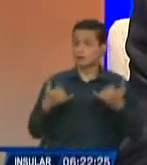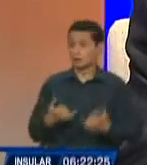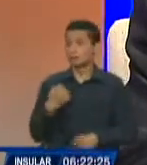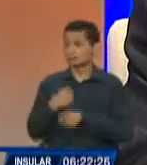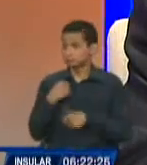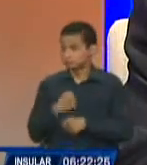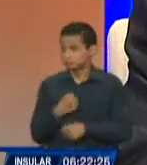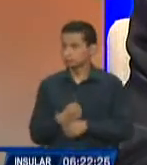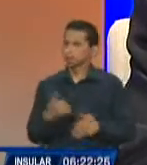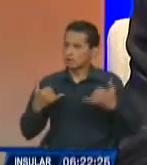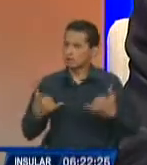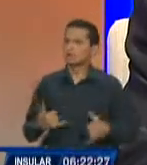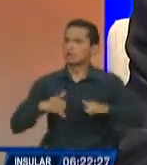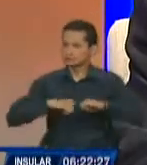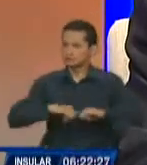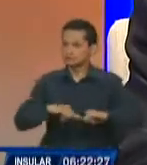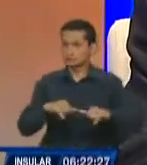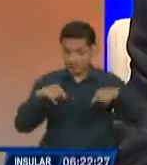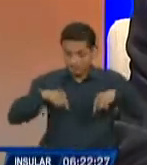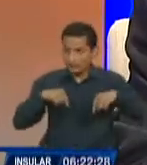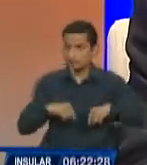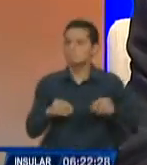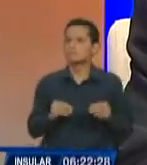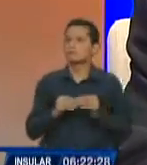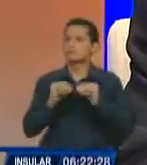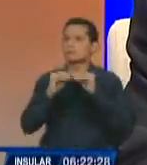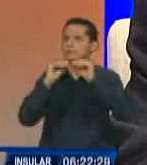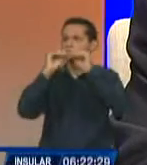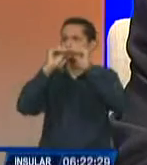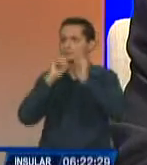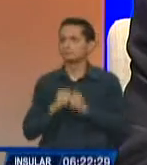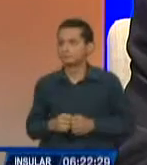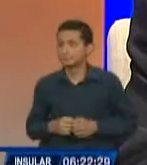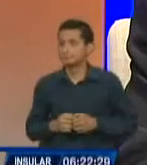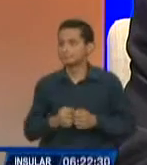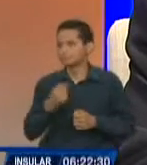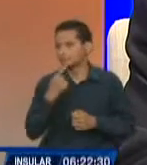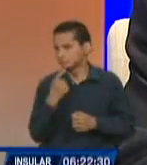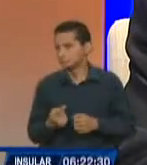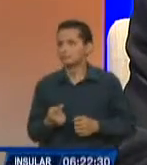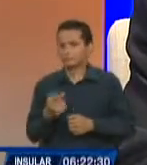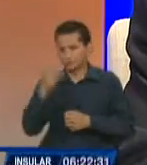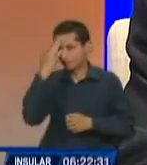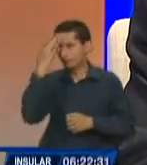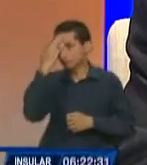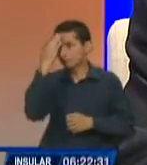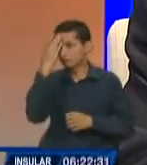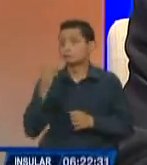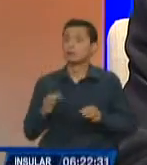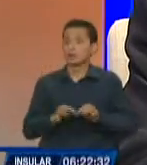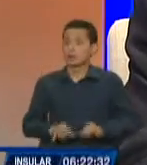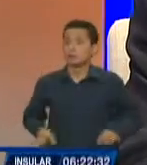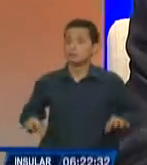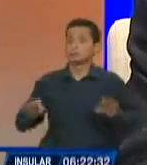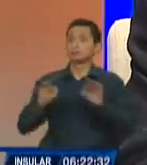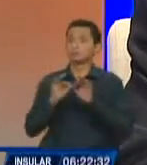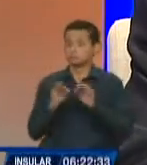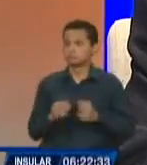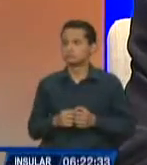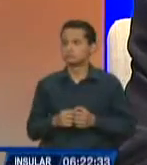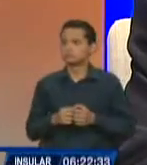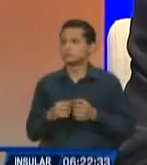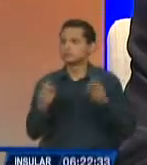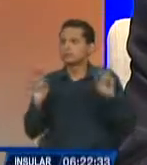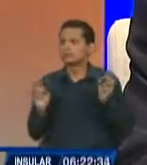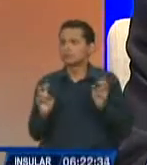que continuar en la ampliación de mercados. Y mucho se ha hablado de aquello, que efectivamente es necesario incrementar la oferta, no solamente la